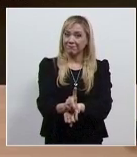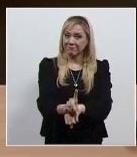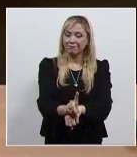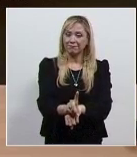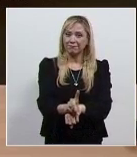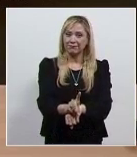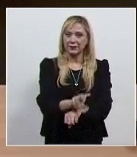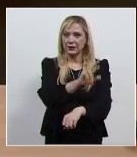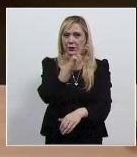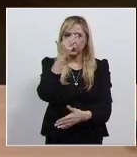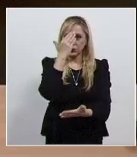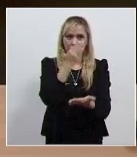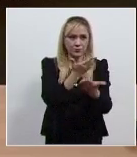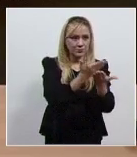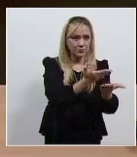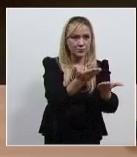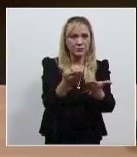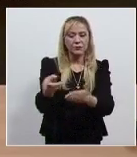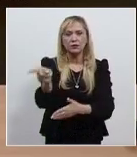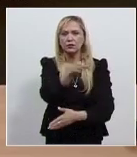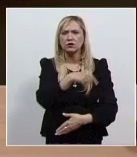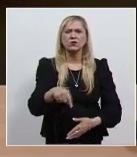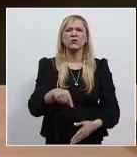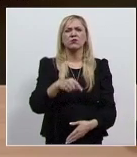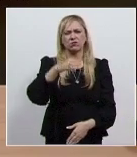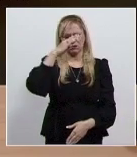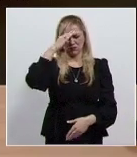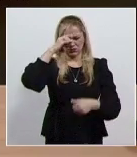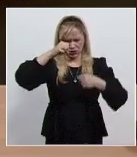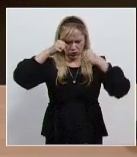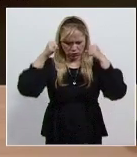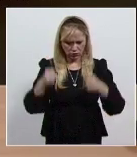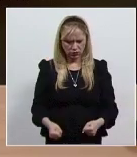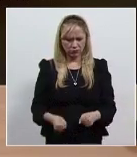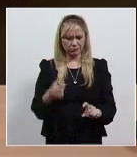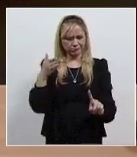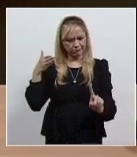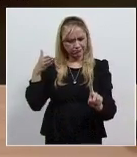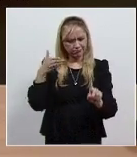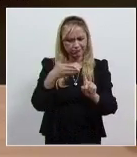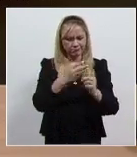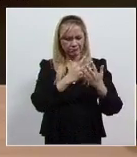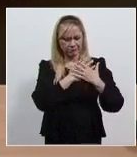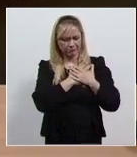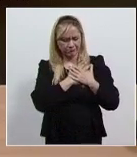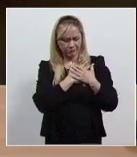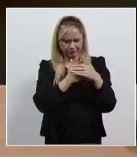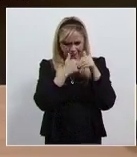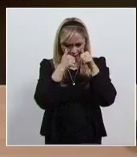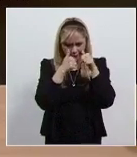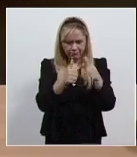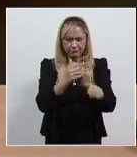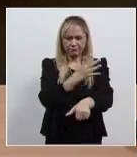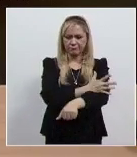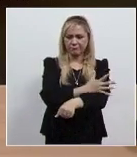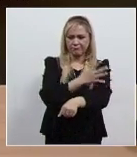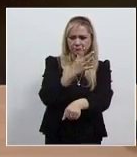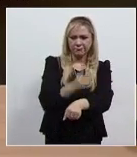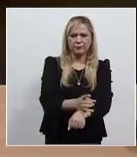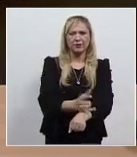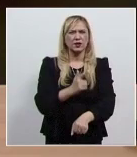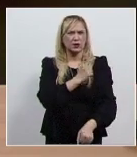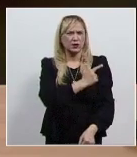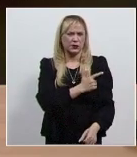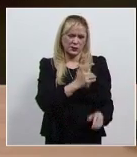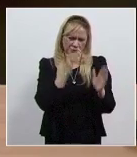reconociendo la convicción y entrega con pasión y honestidad